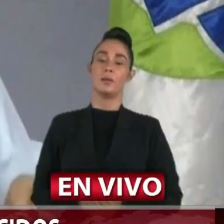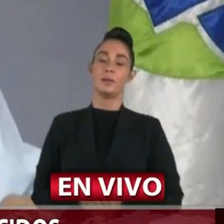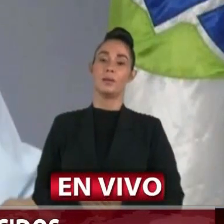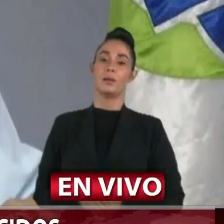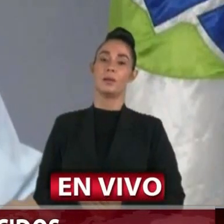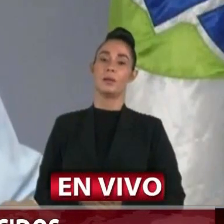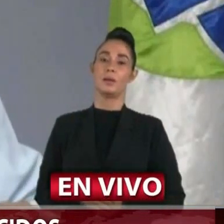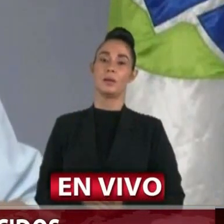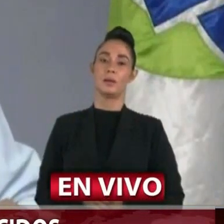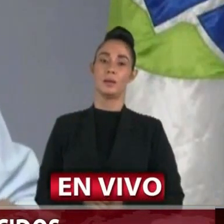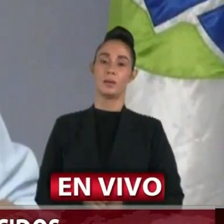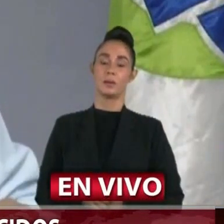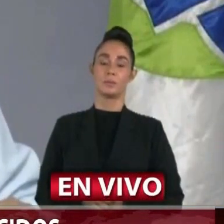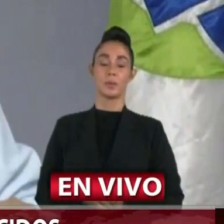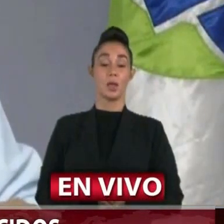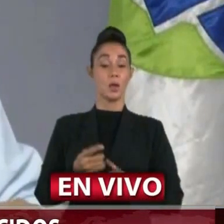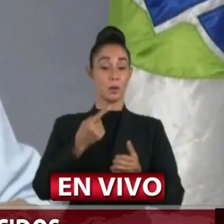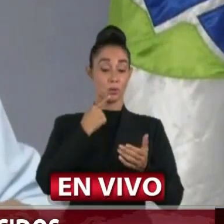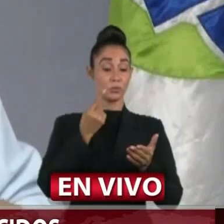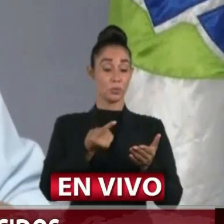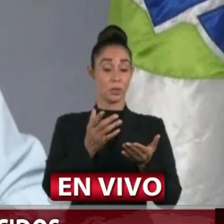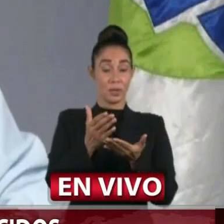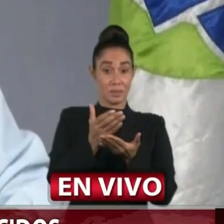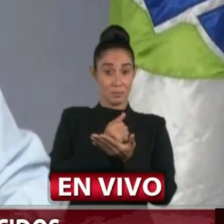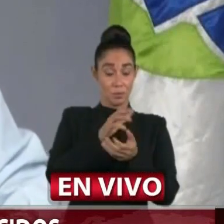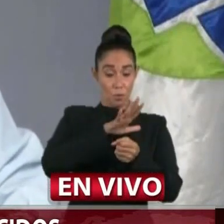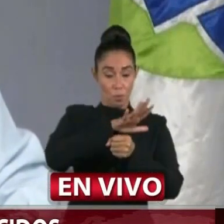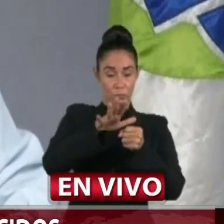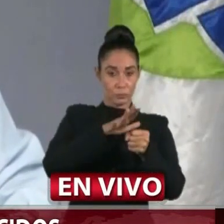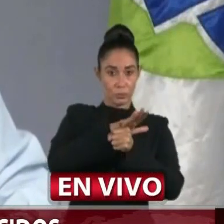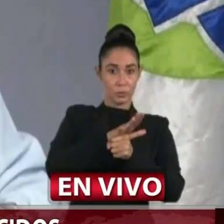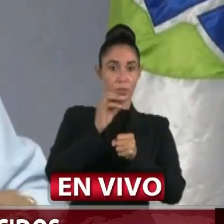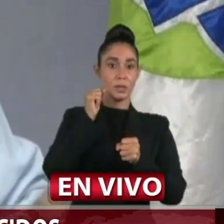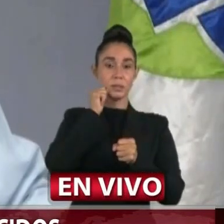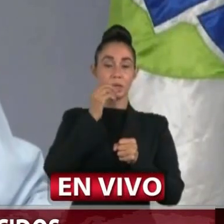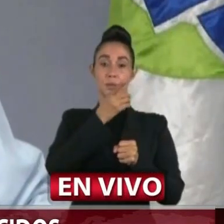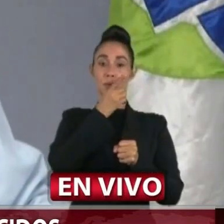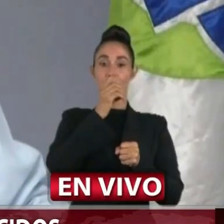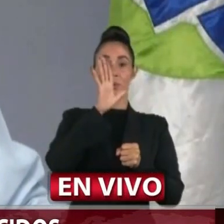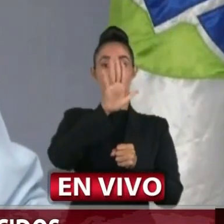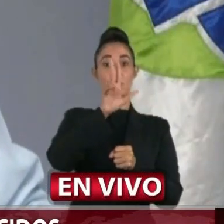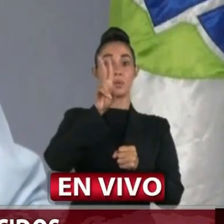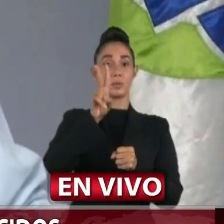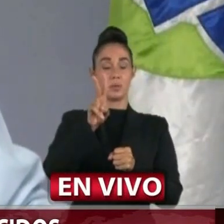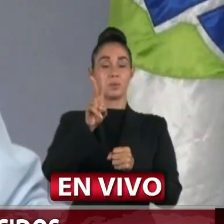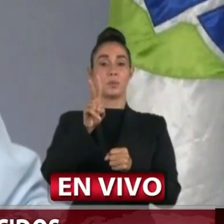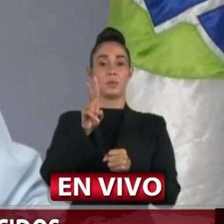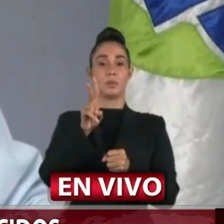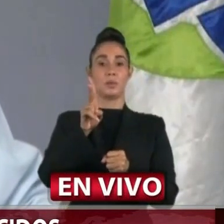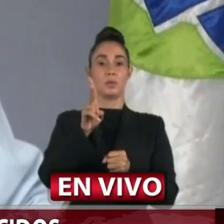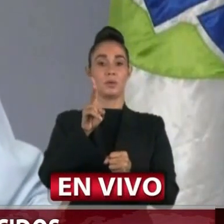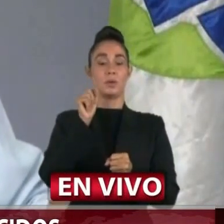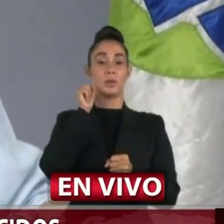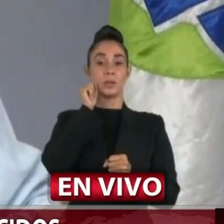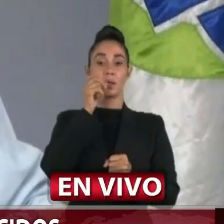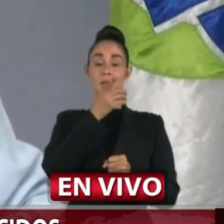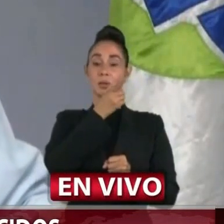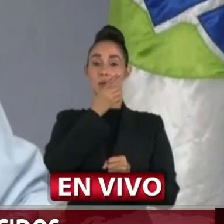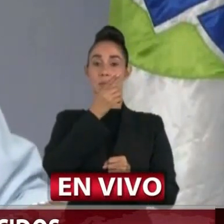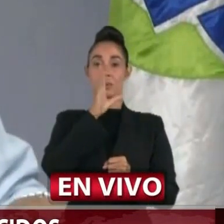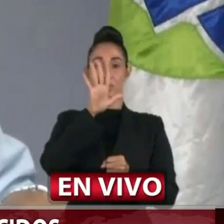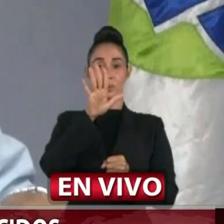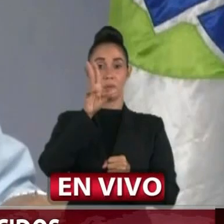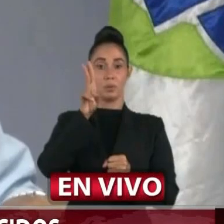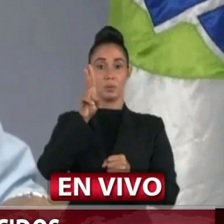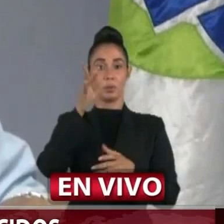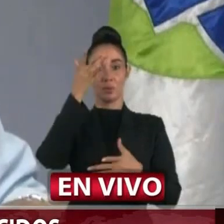siempre digo que tenemos 52 casos aquí registrados en la provincia de Santo Domingo. De